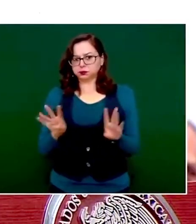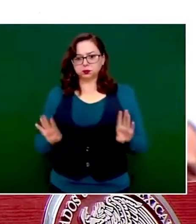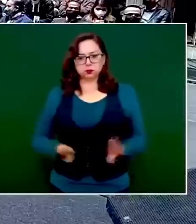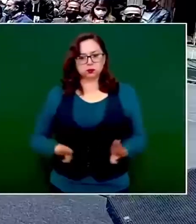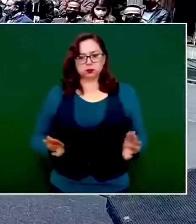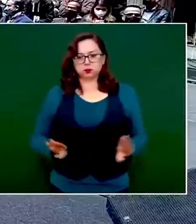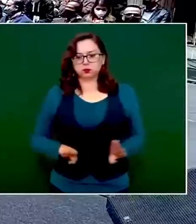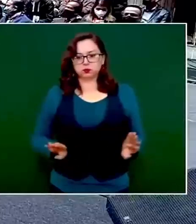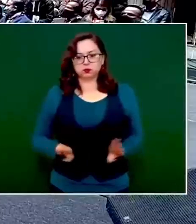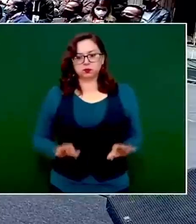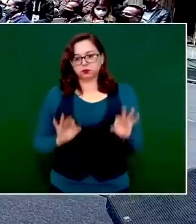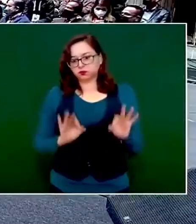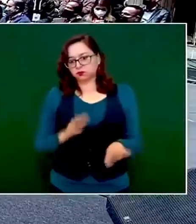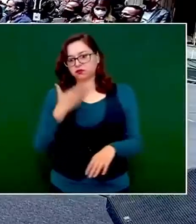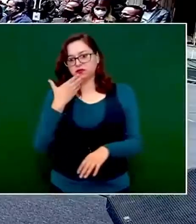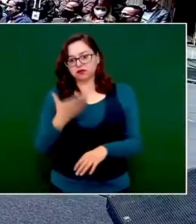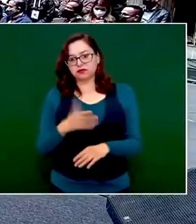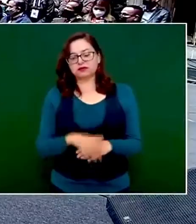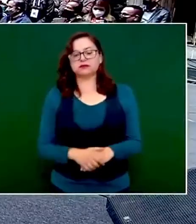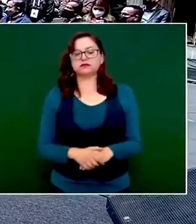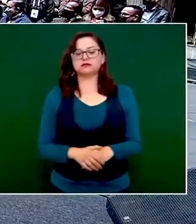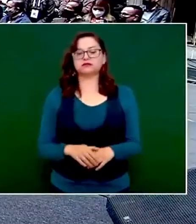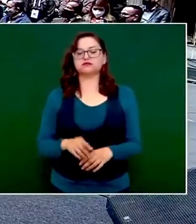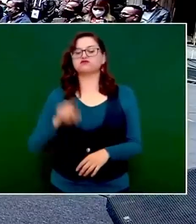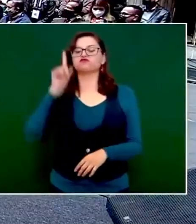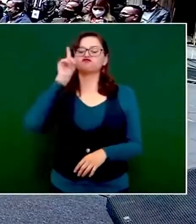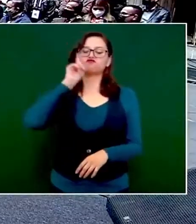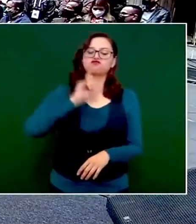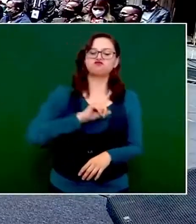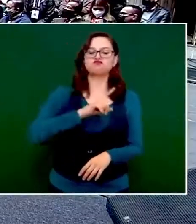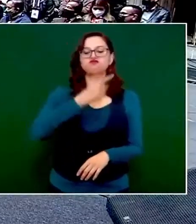Soé, por ejemplo. Mujeres, hombres,